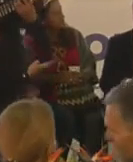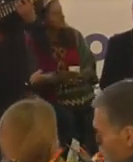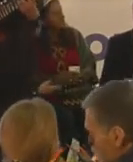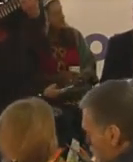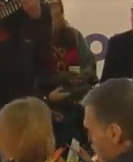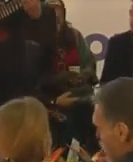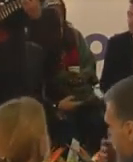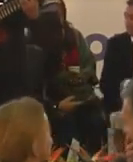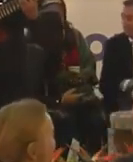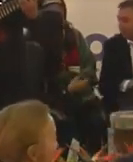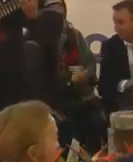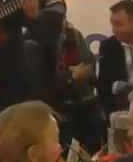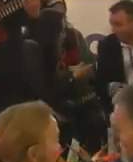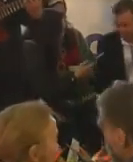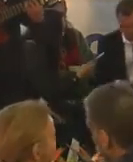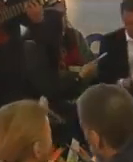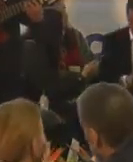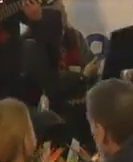no,